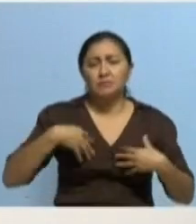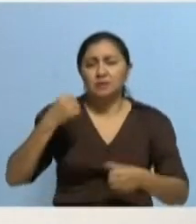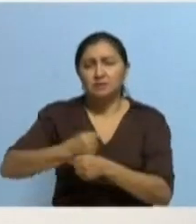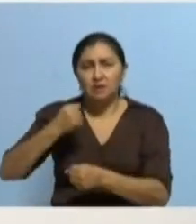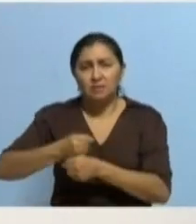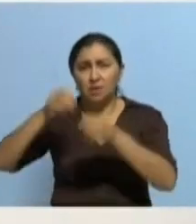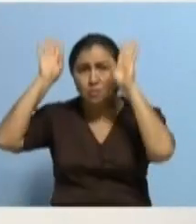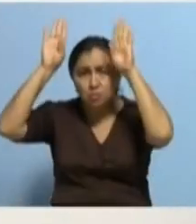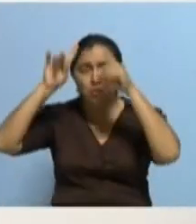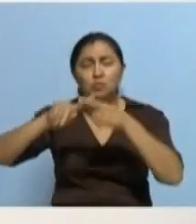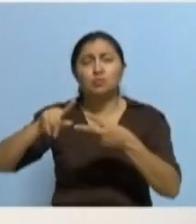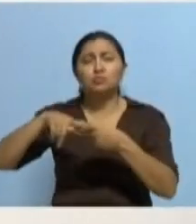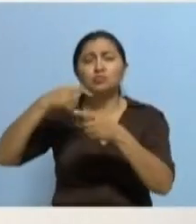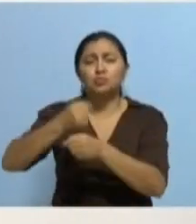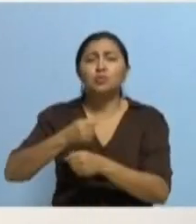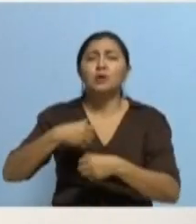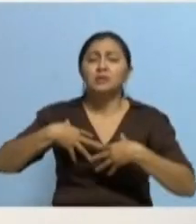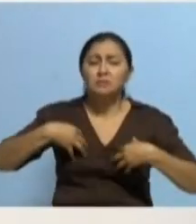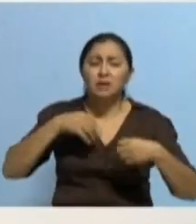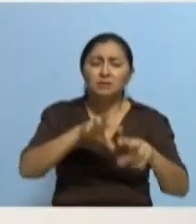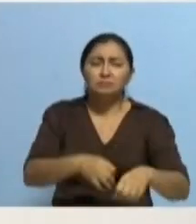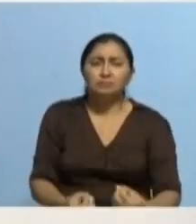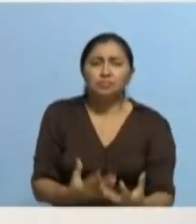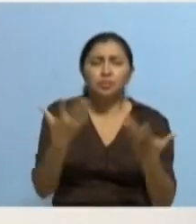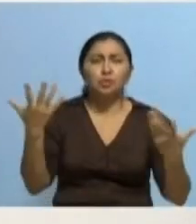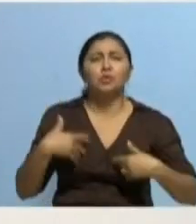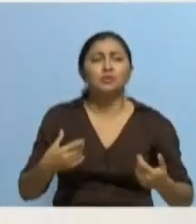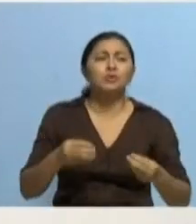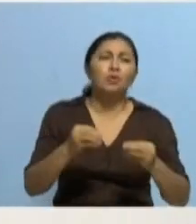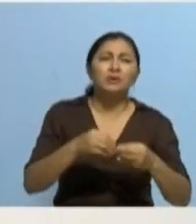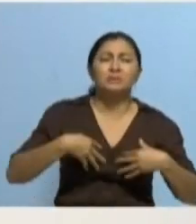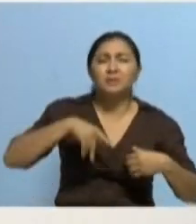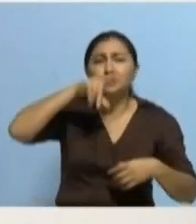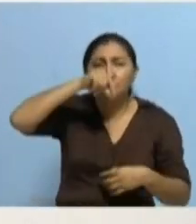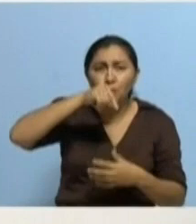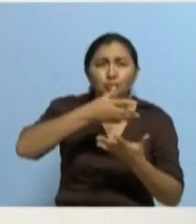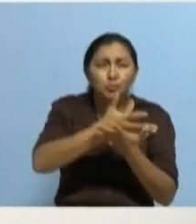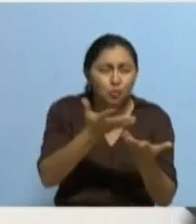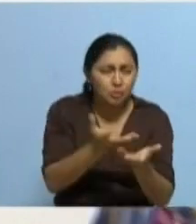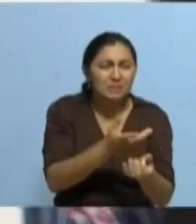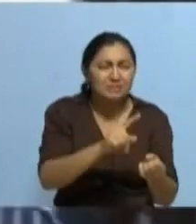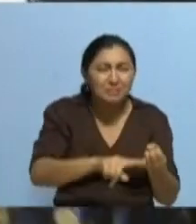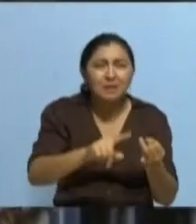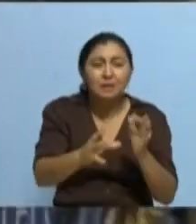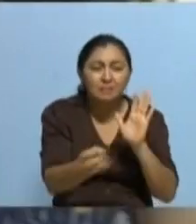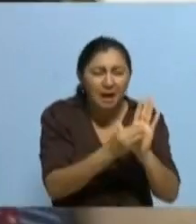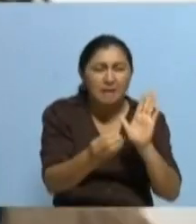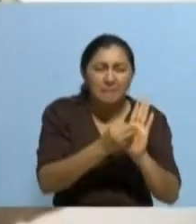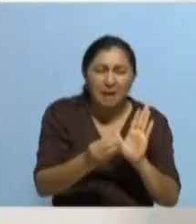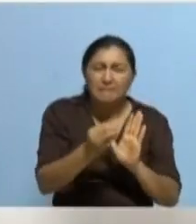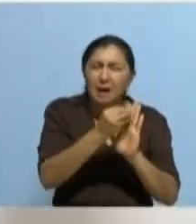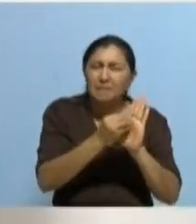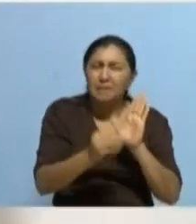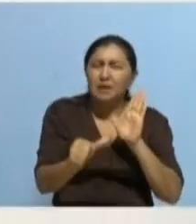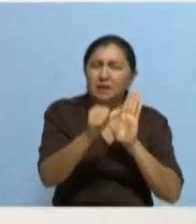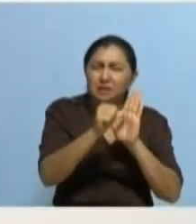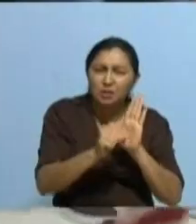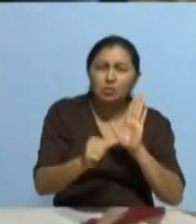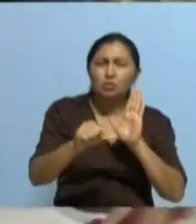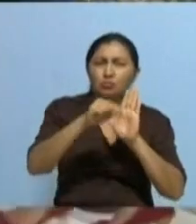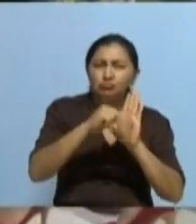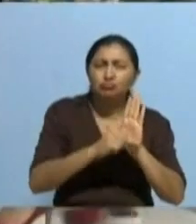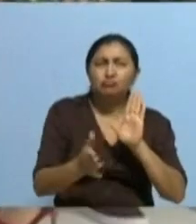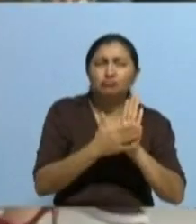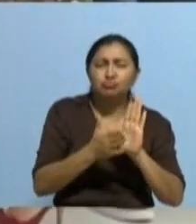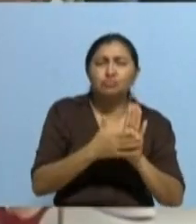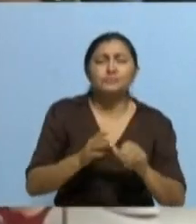los animales de producción, todo lo que tiene que ver con los criaderos, regula todo lo que tiene que ver con los animales silvestres en nuestro país.